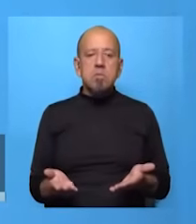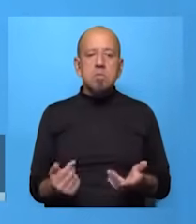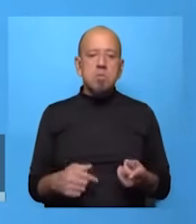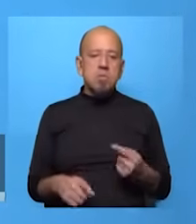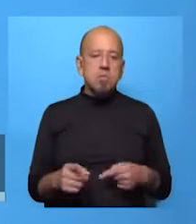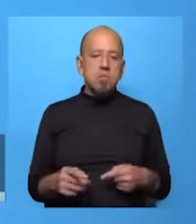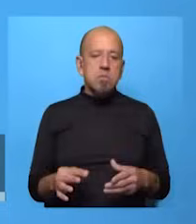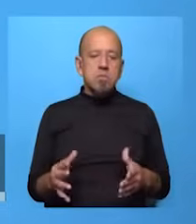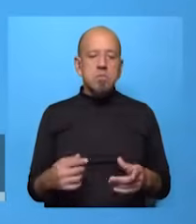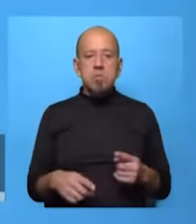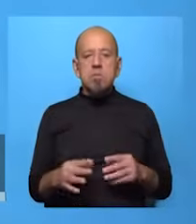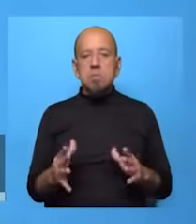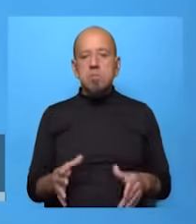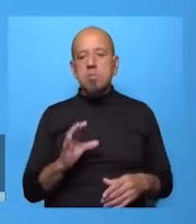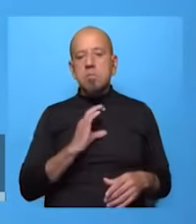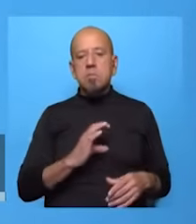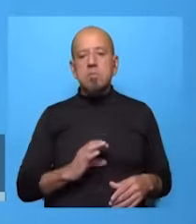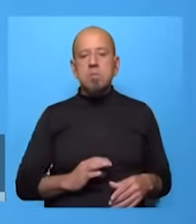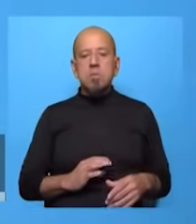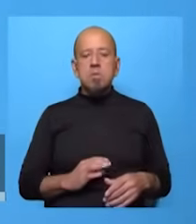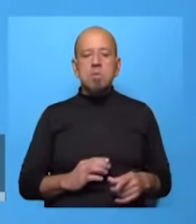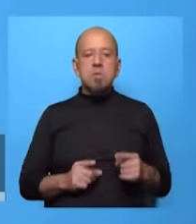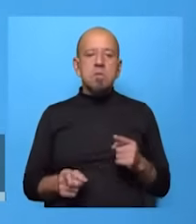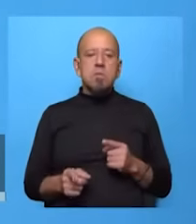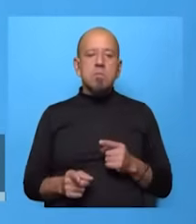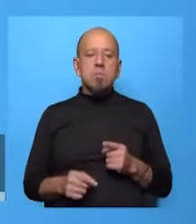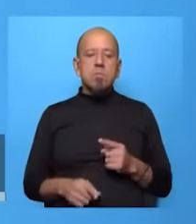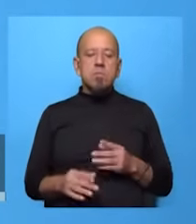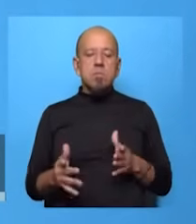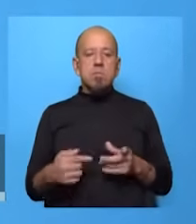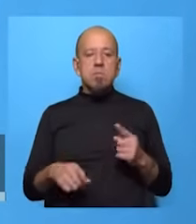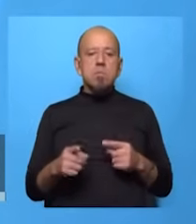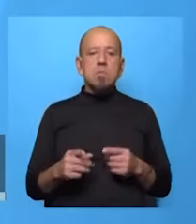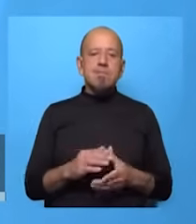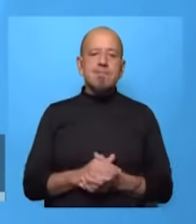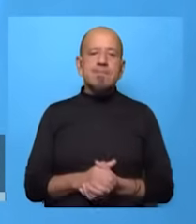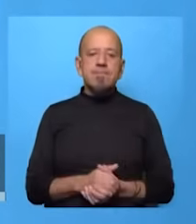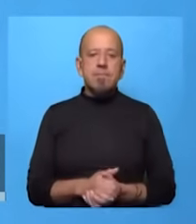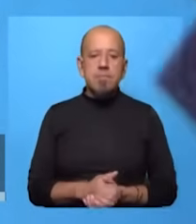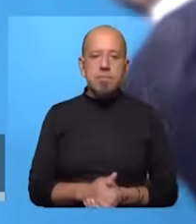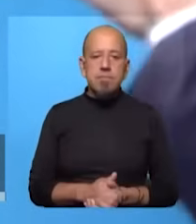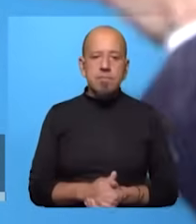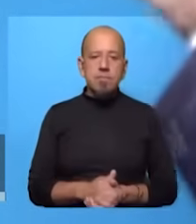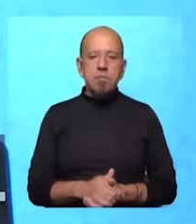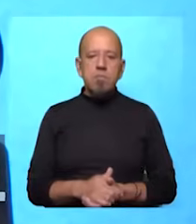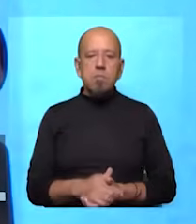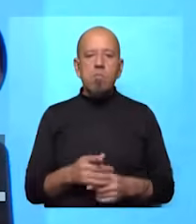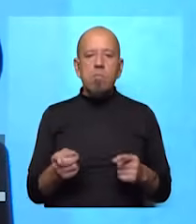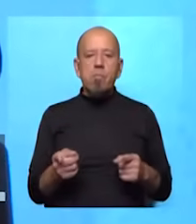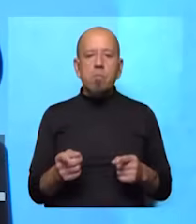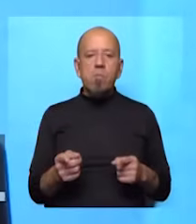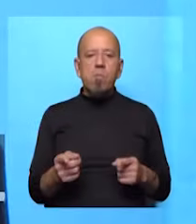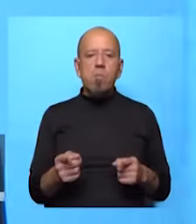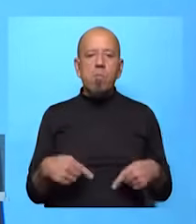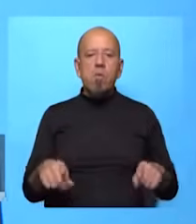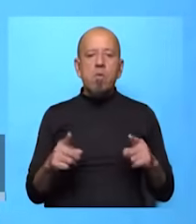y función también de las características este de los candidatos y sus elencos es donde ustedes creen que esa estrategia de orsi